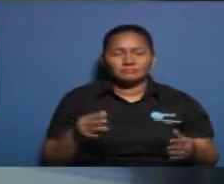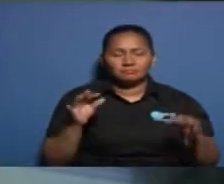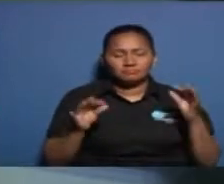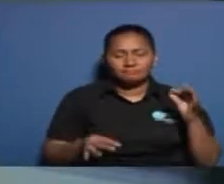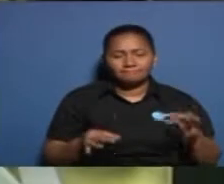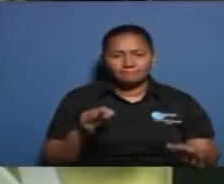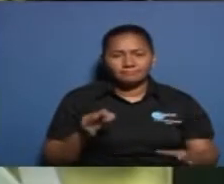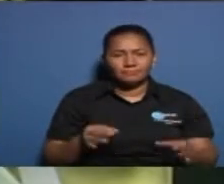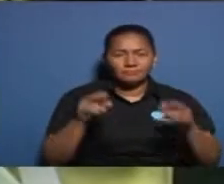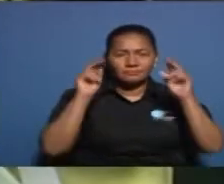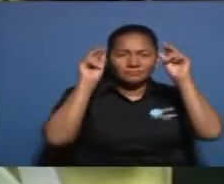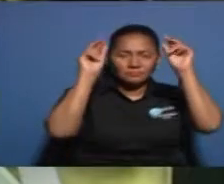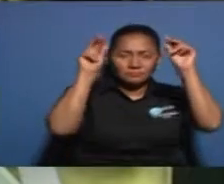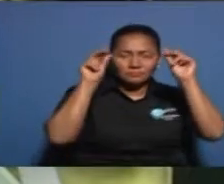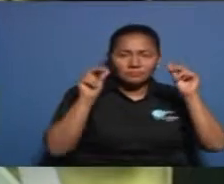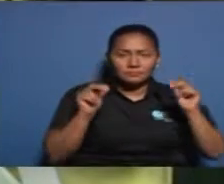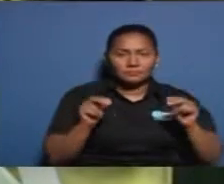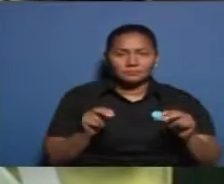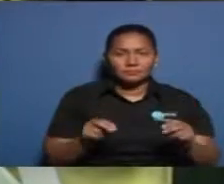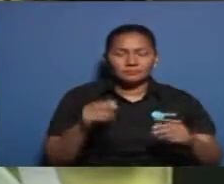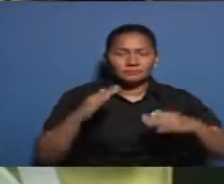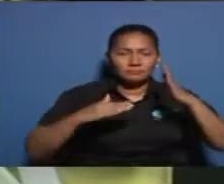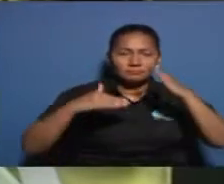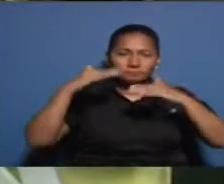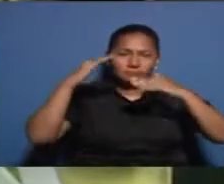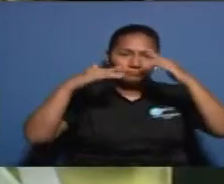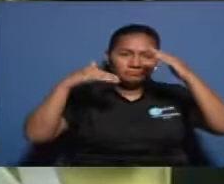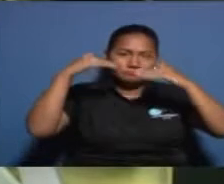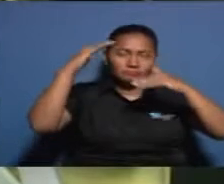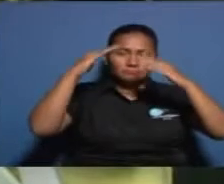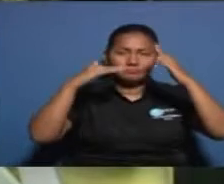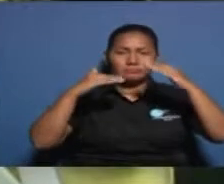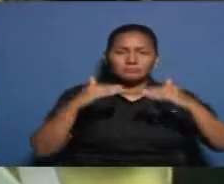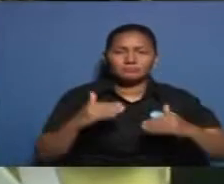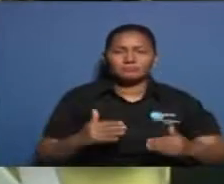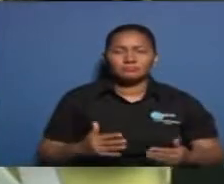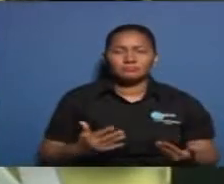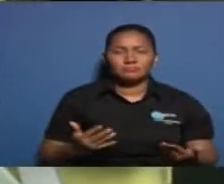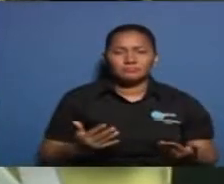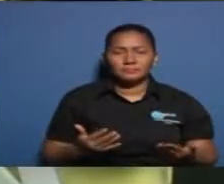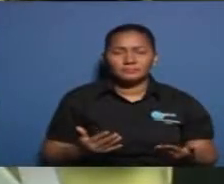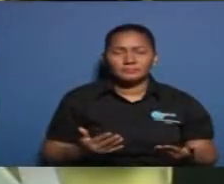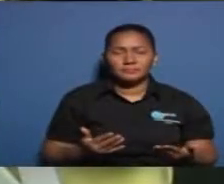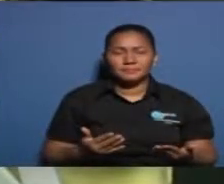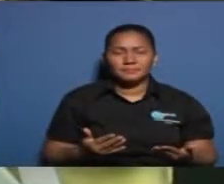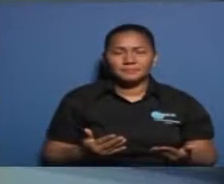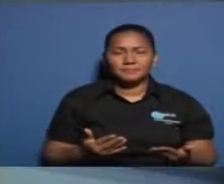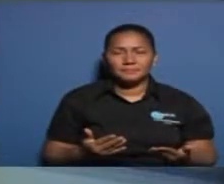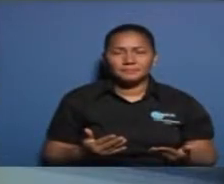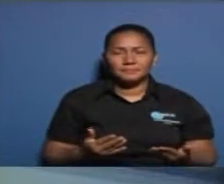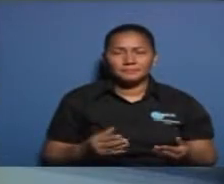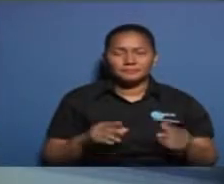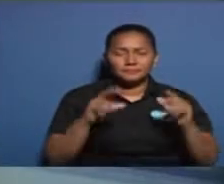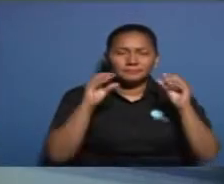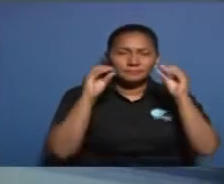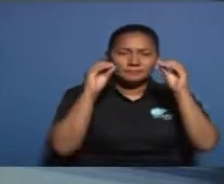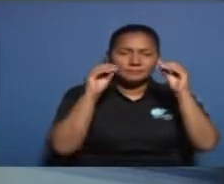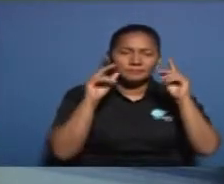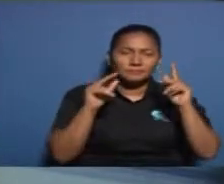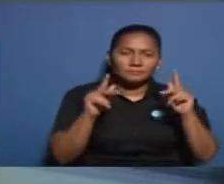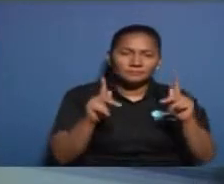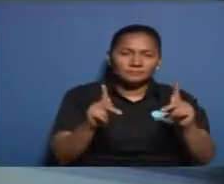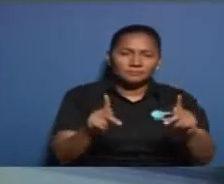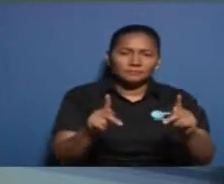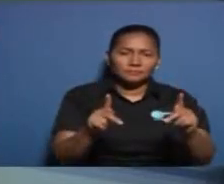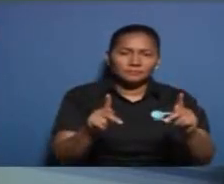12 y de construcción porque no señalaba marco va a mucha honra tuve la oportunidad de crear la primera